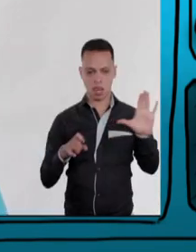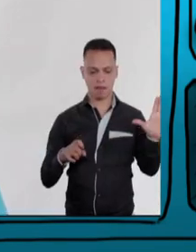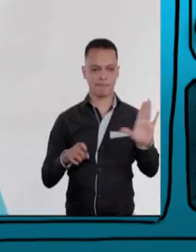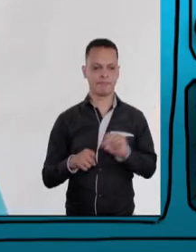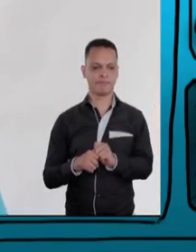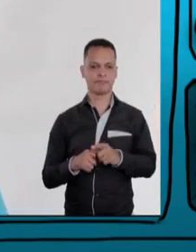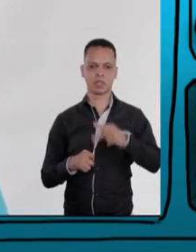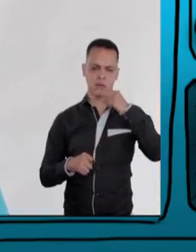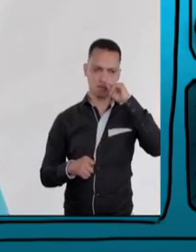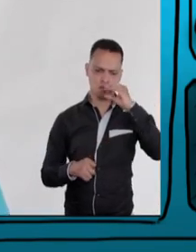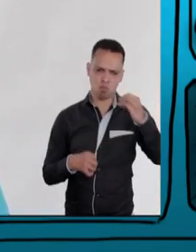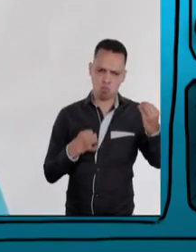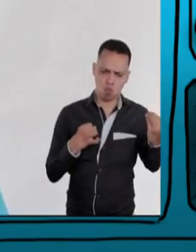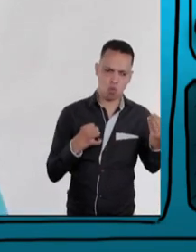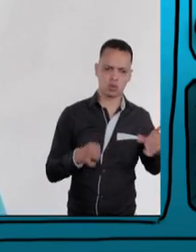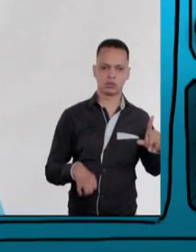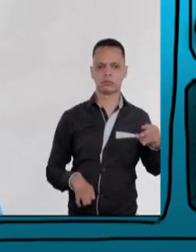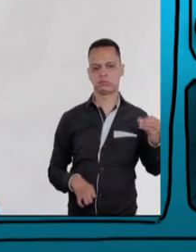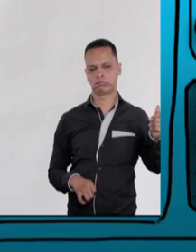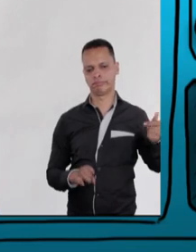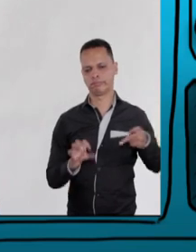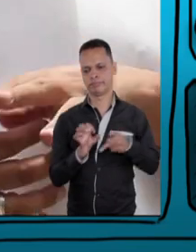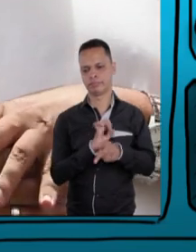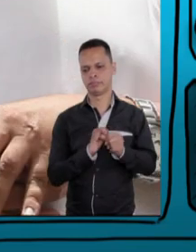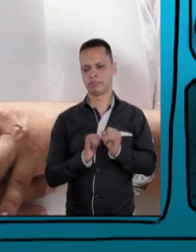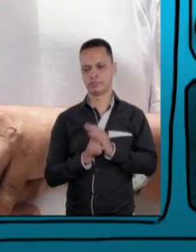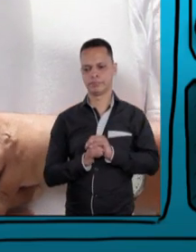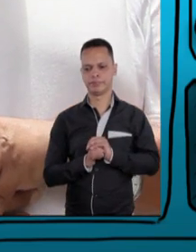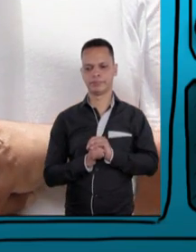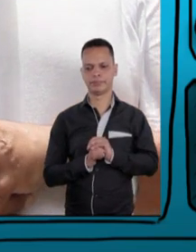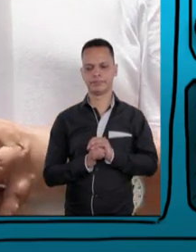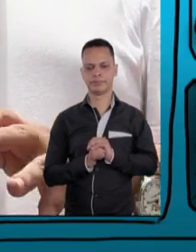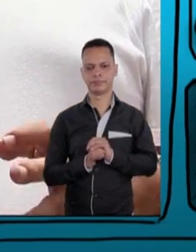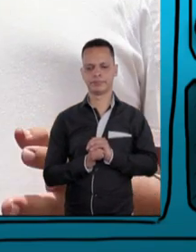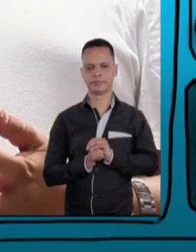muchos niños que están vulnerables desde ese aspecto.